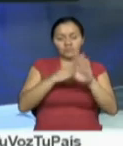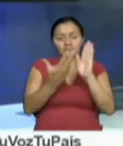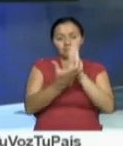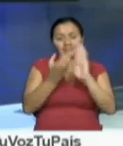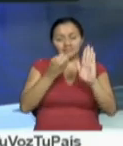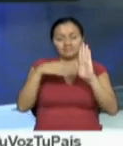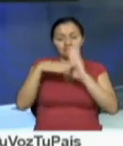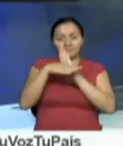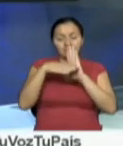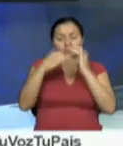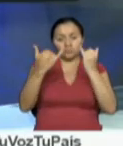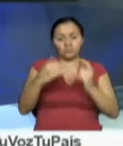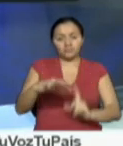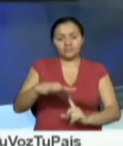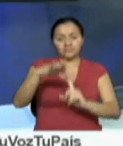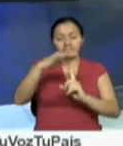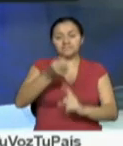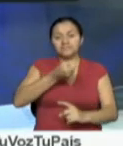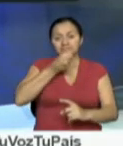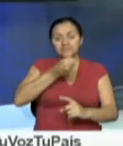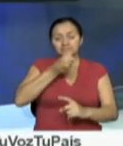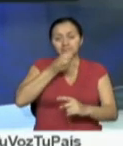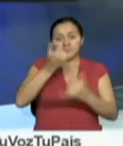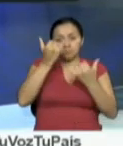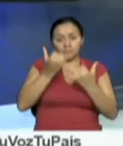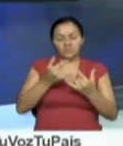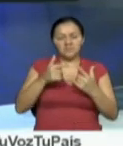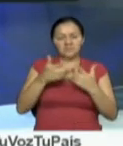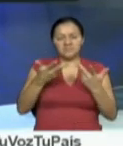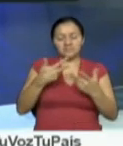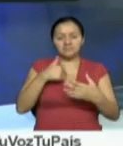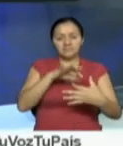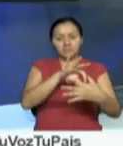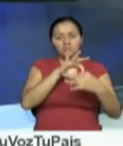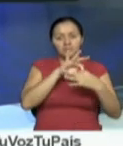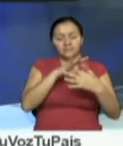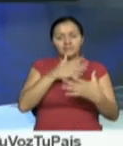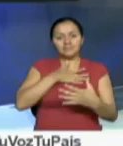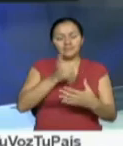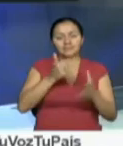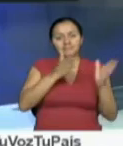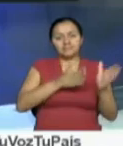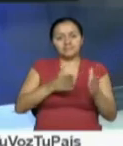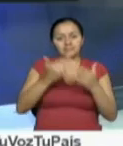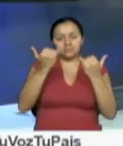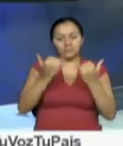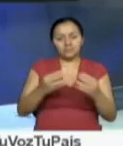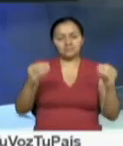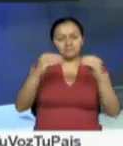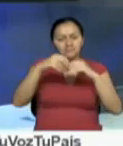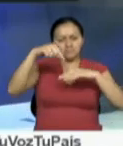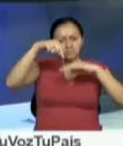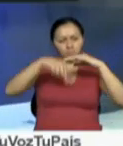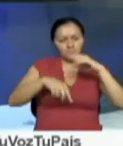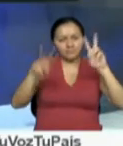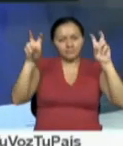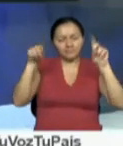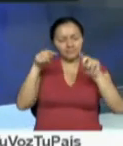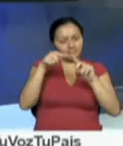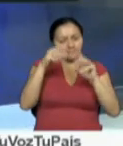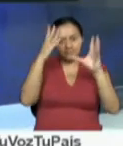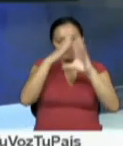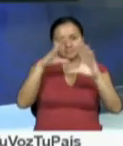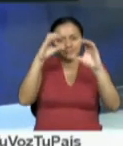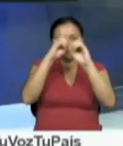nuestros especiales de los periodistas de Teleciudadana, Víctor Fernando Bravo ha preparado a mayor profundidad este mismo tema. Muy